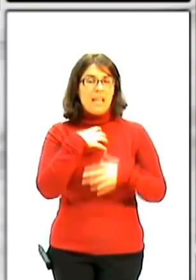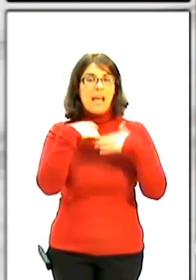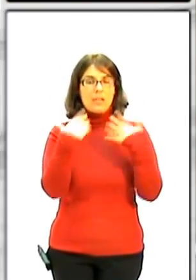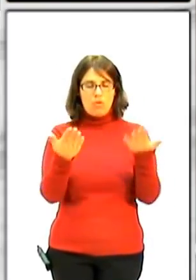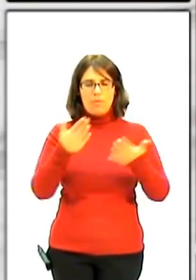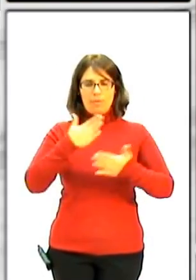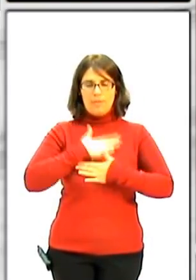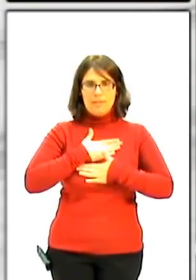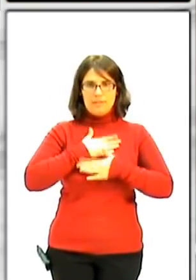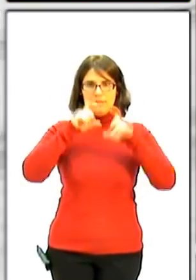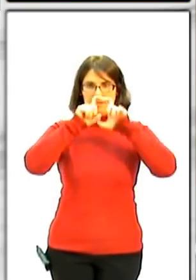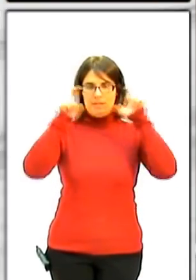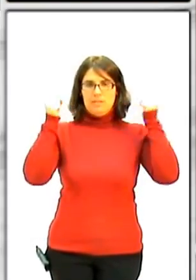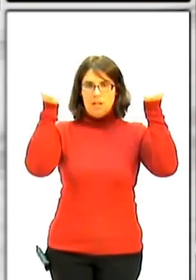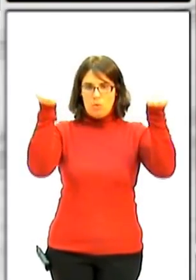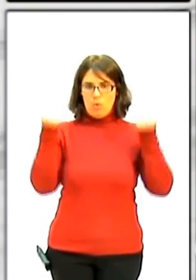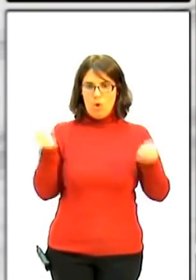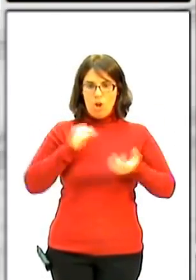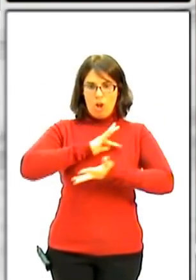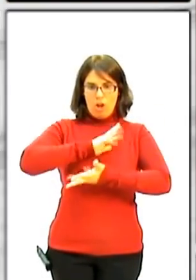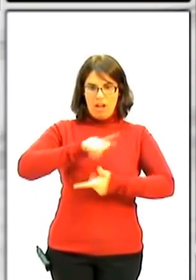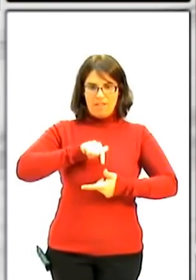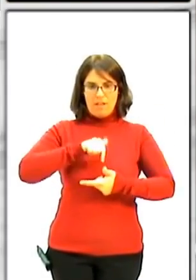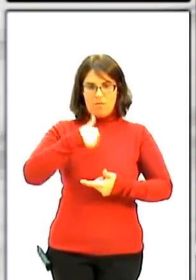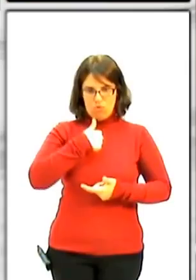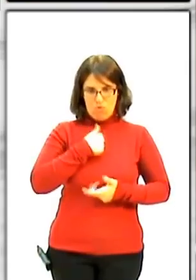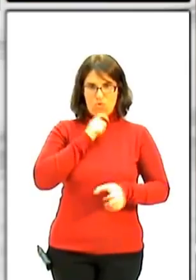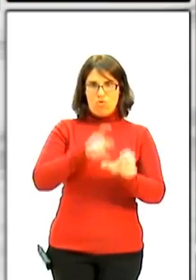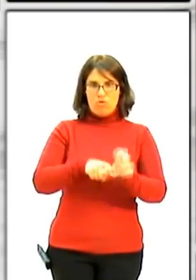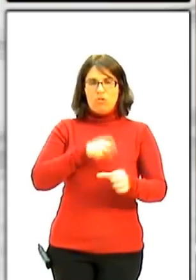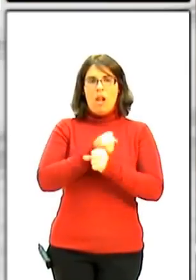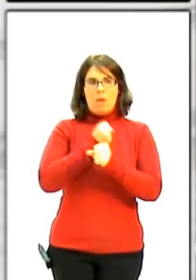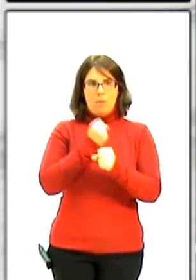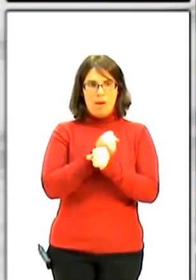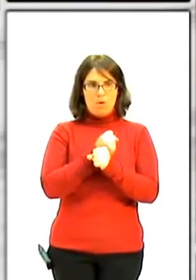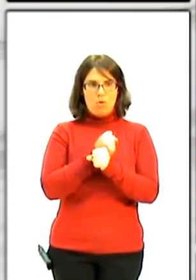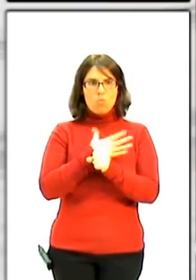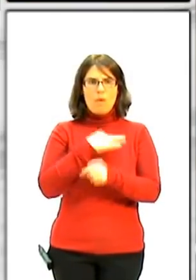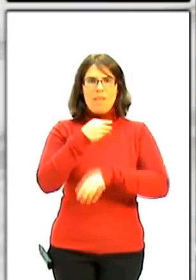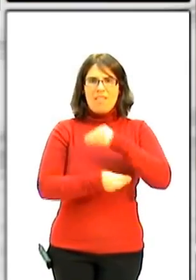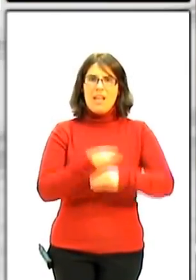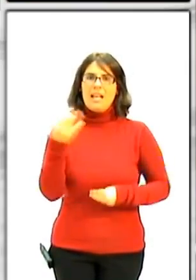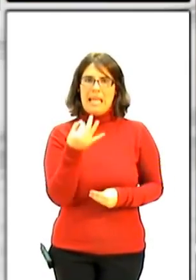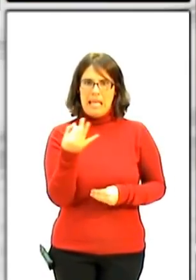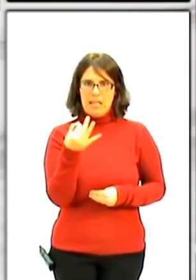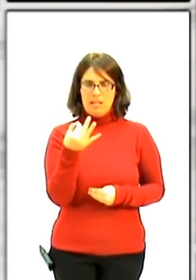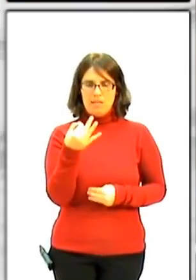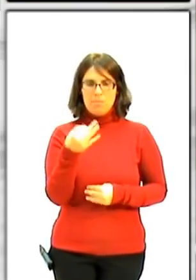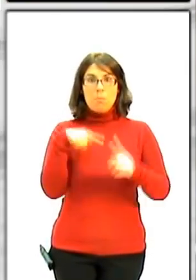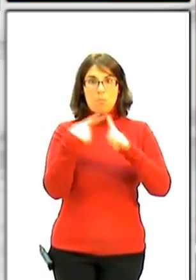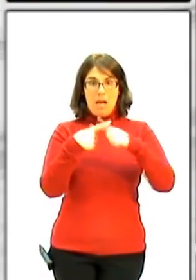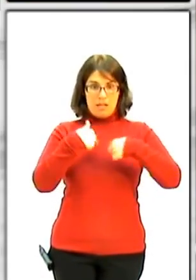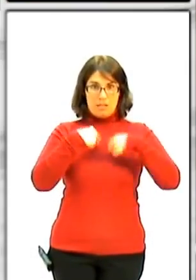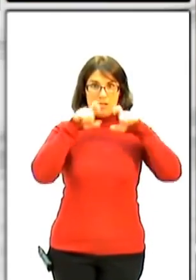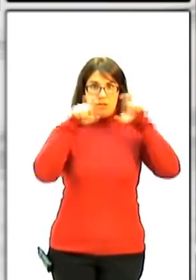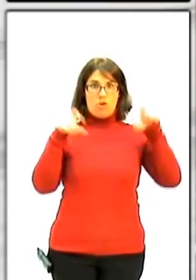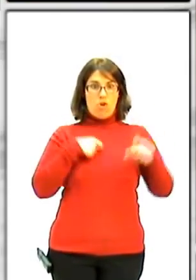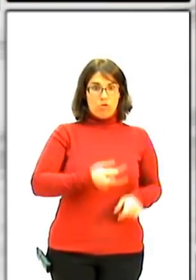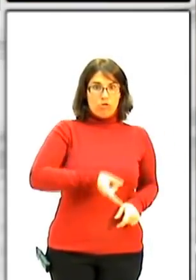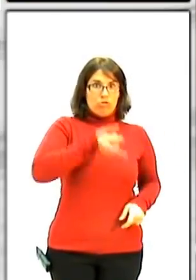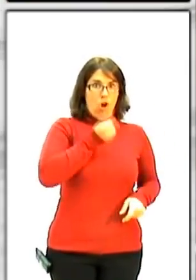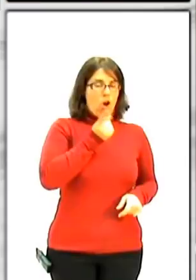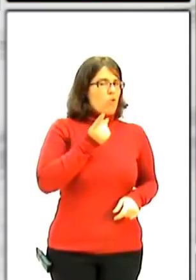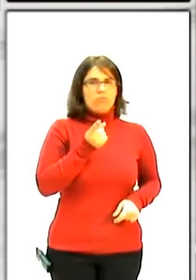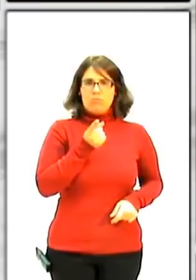institución geográfica a la que pertenezco y no solo la institución en la que estoy yo